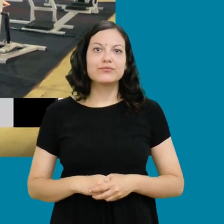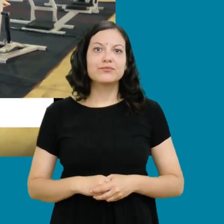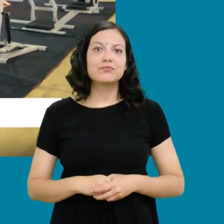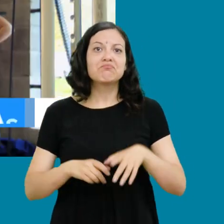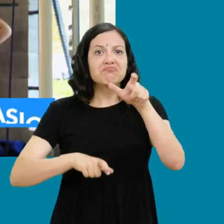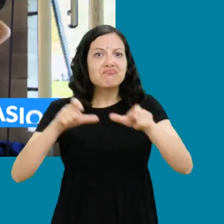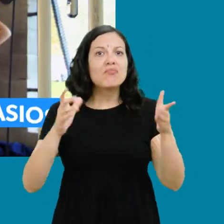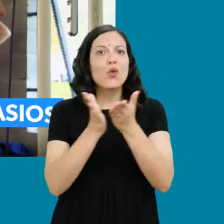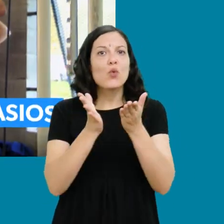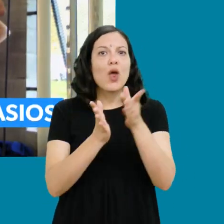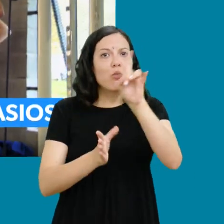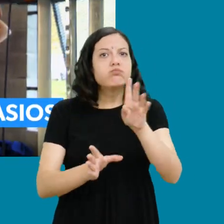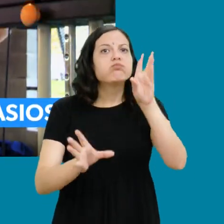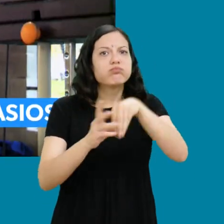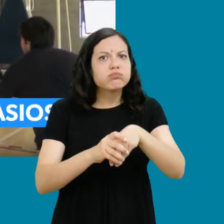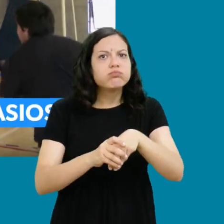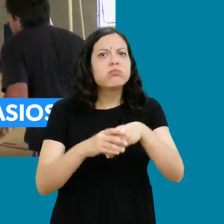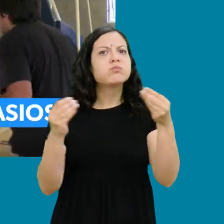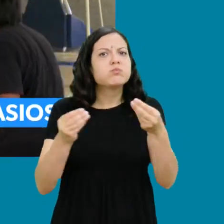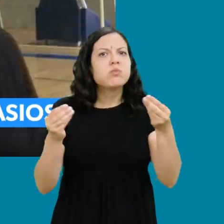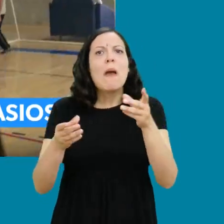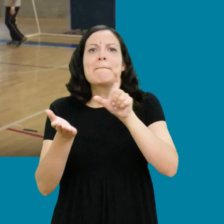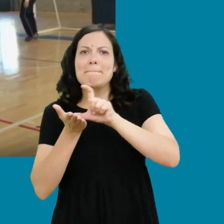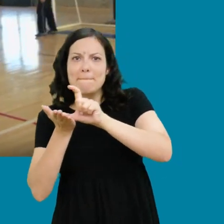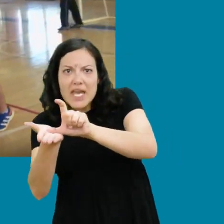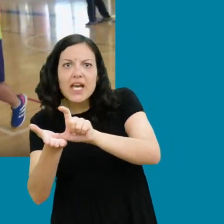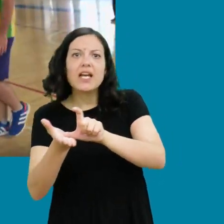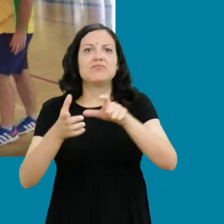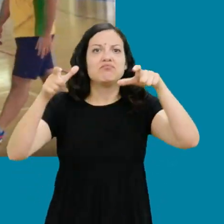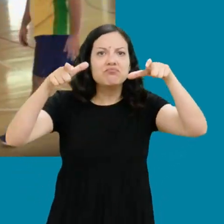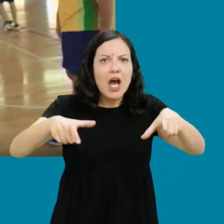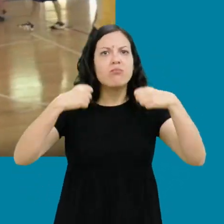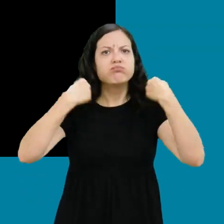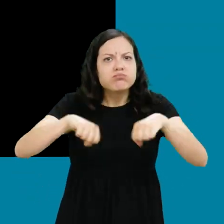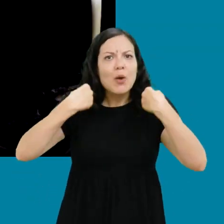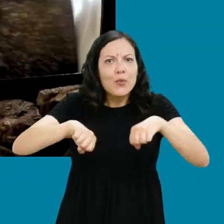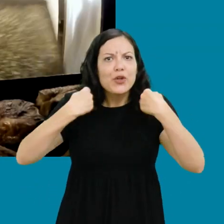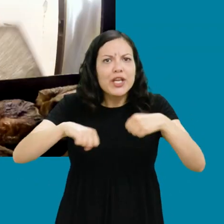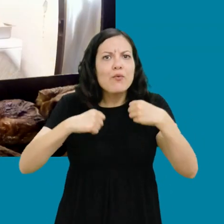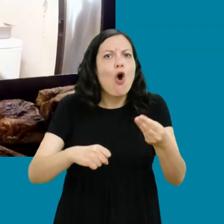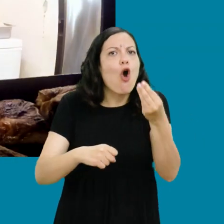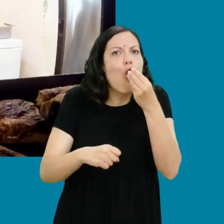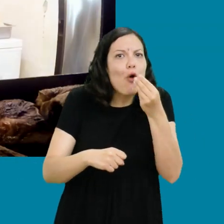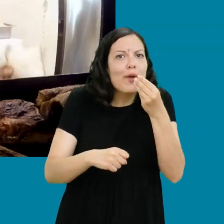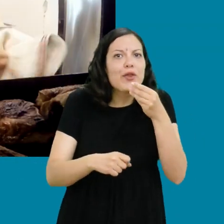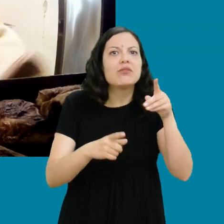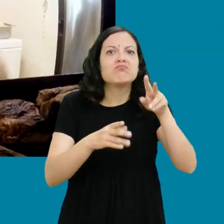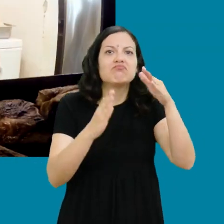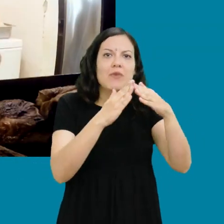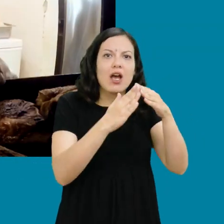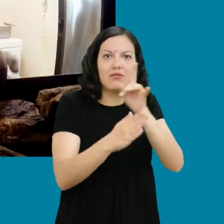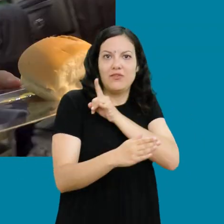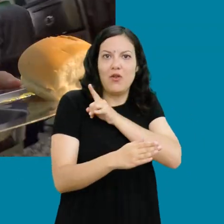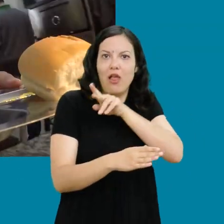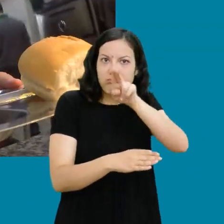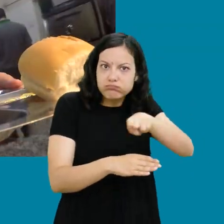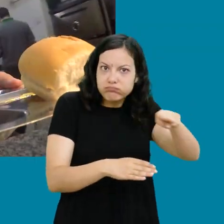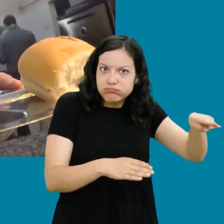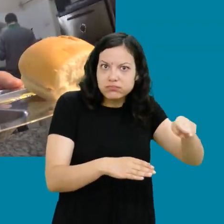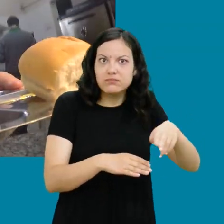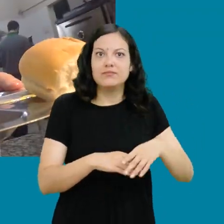Los estudiantes de la universidad también cuentan con el acceso a becas, gimnasios y playones deportivos, comedores y residencias estudiantiles.